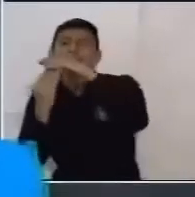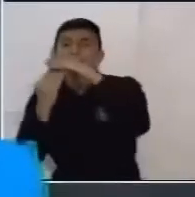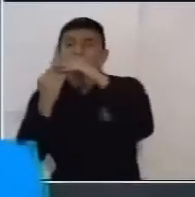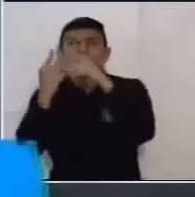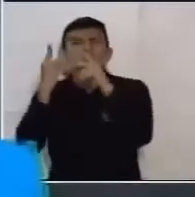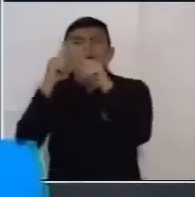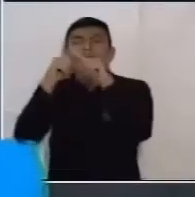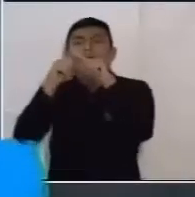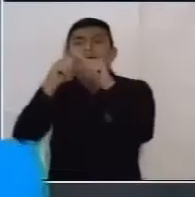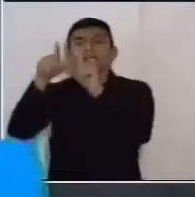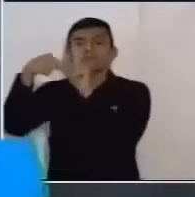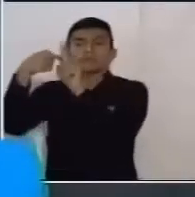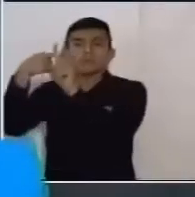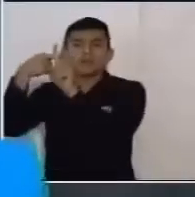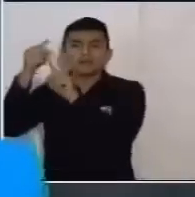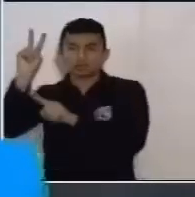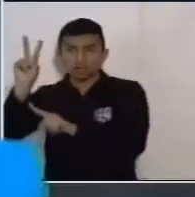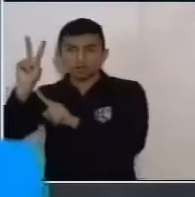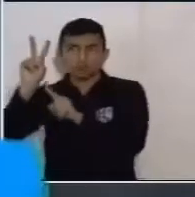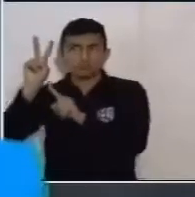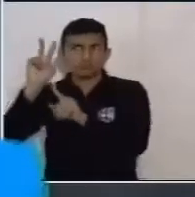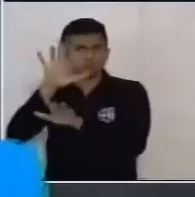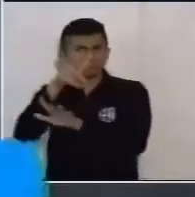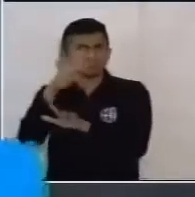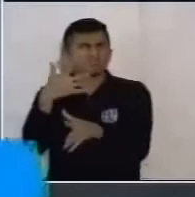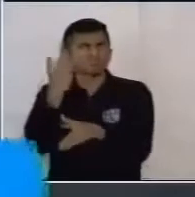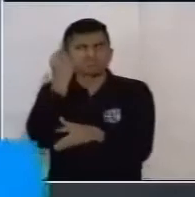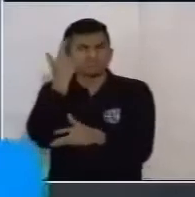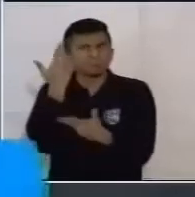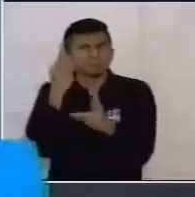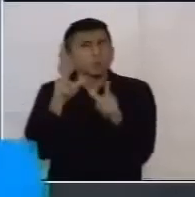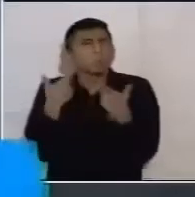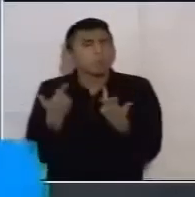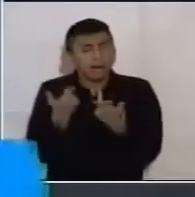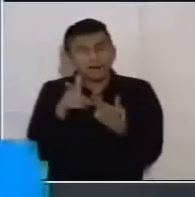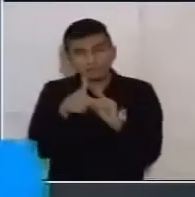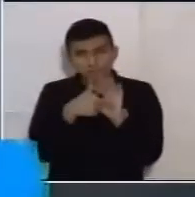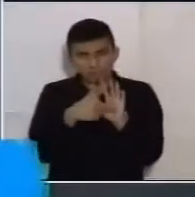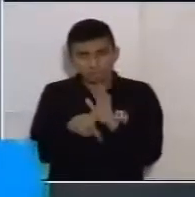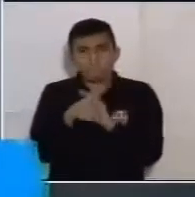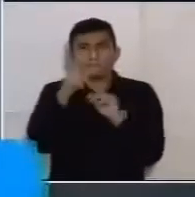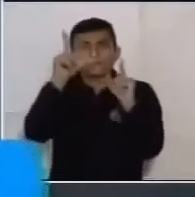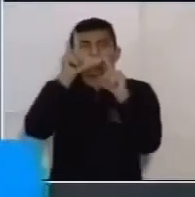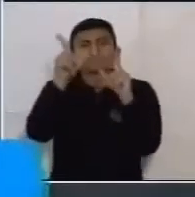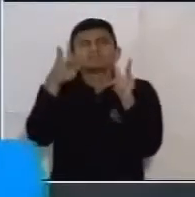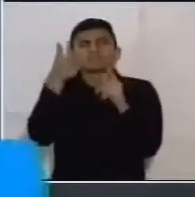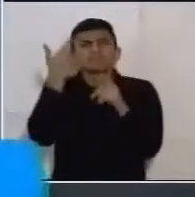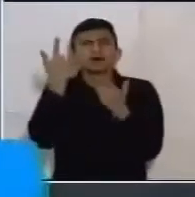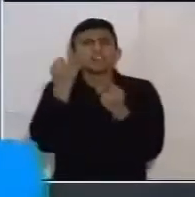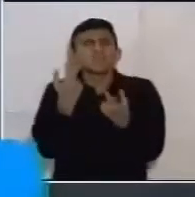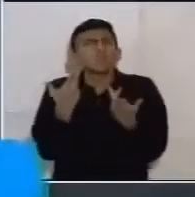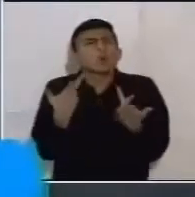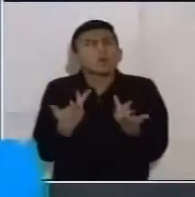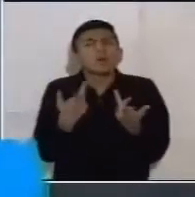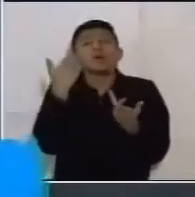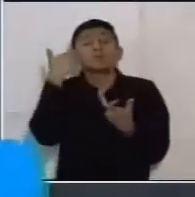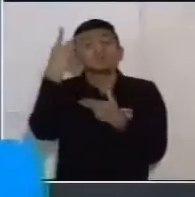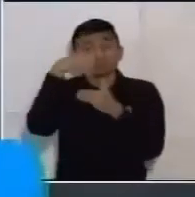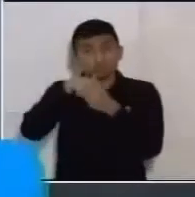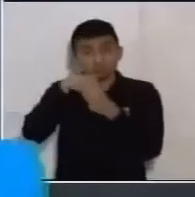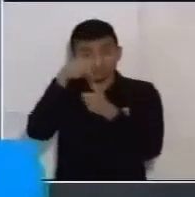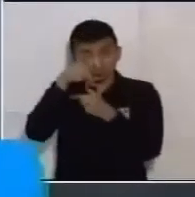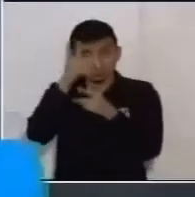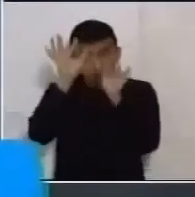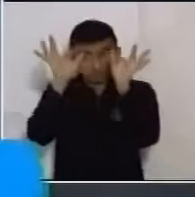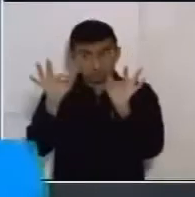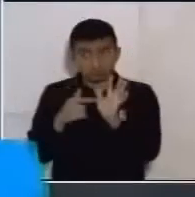12. ¿Qué comprendo con esas letras, con esas variables incluidas ahí en la figura?